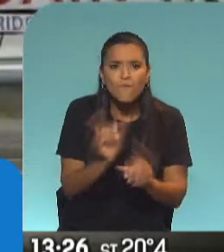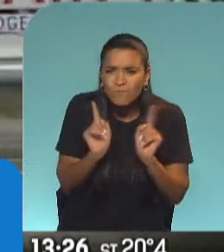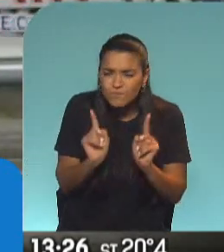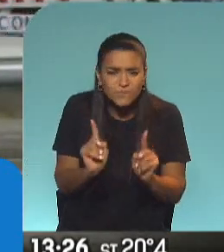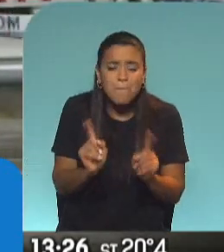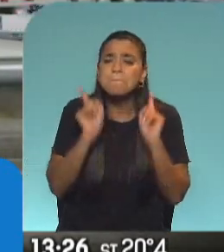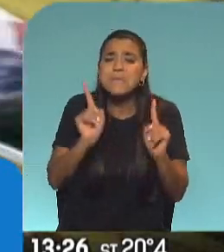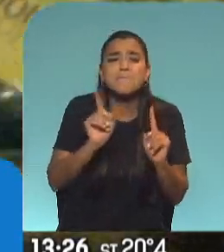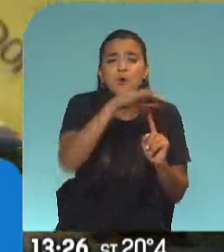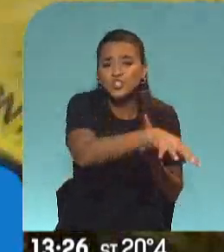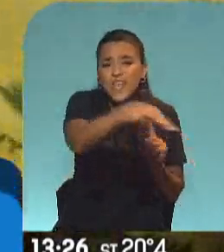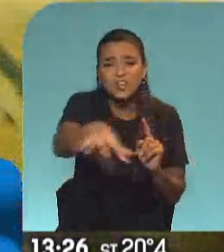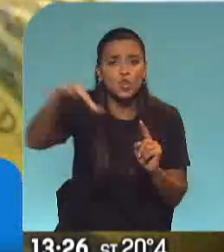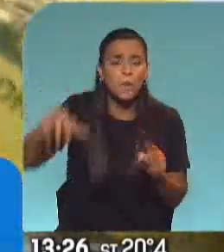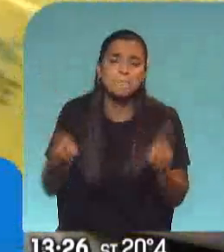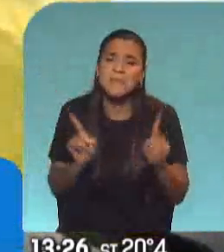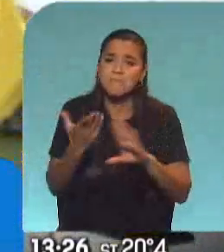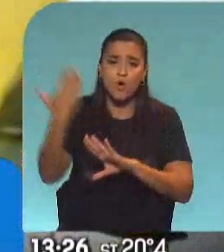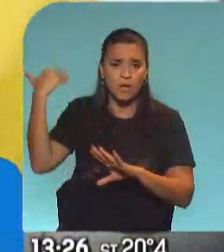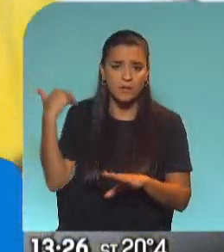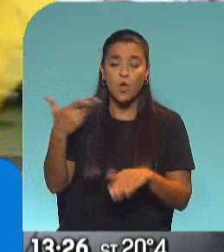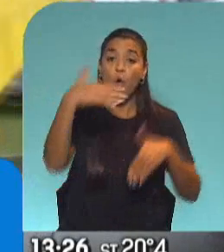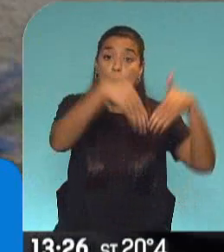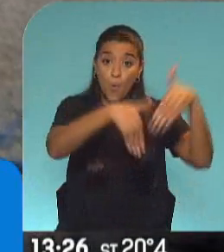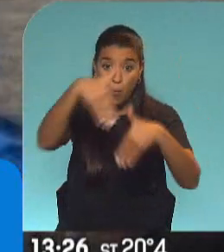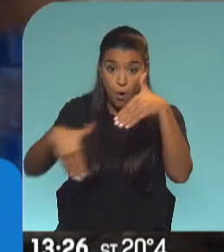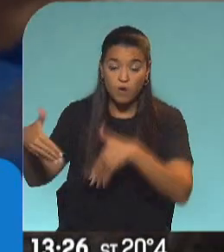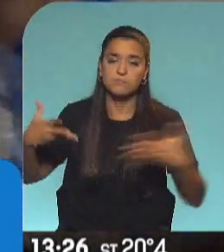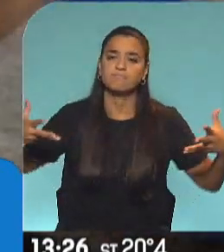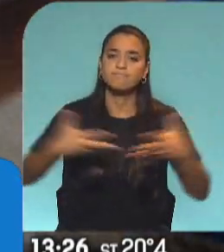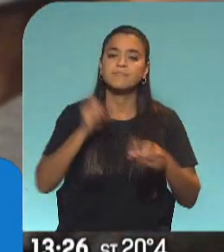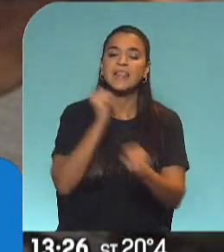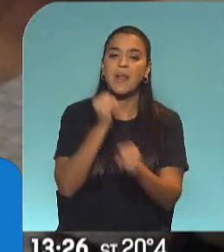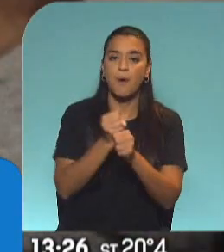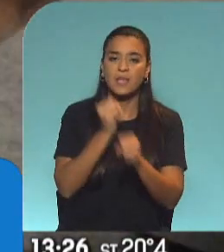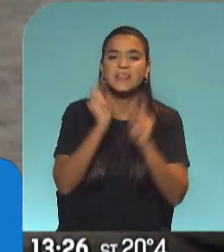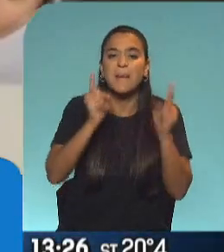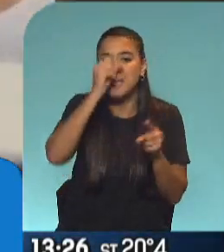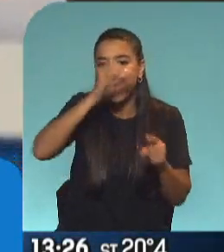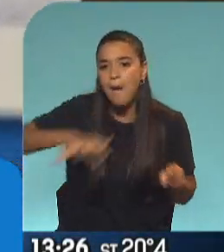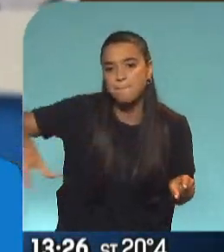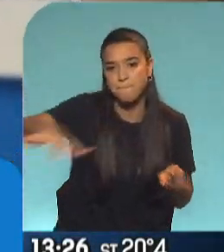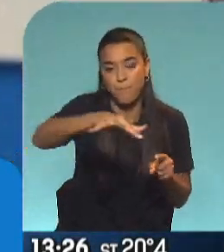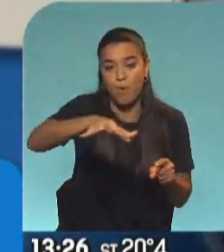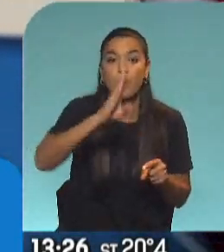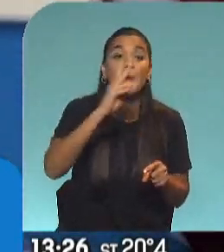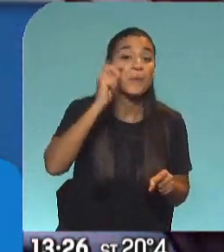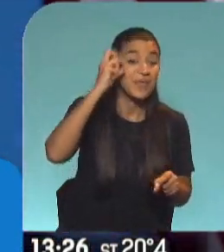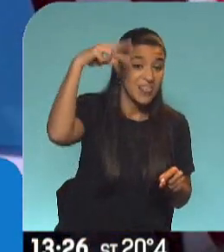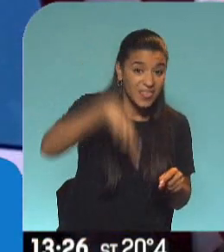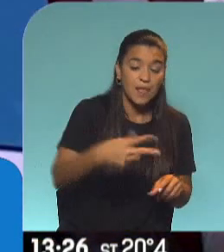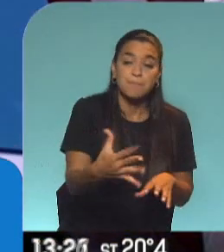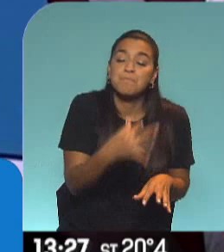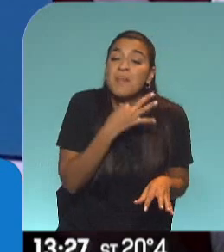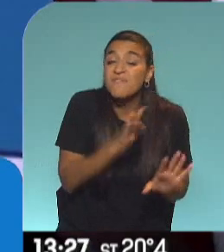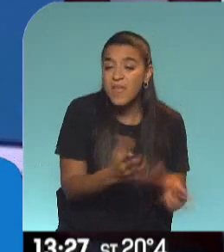en los mismos sectores del electorado: los votantes de clase trabajadora y las áreas rurales, mientras Biden tiene las